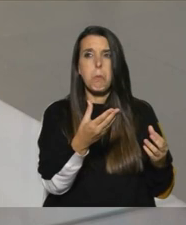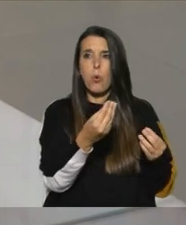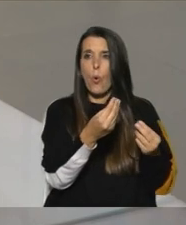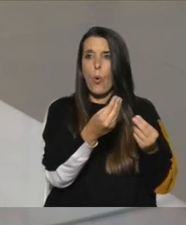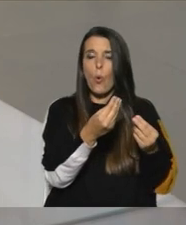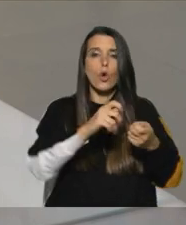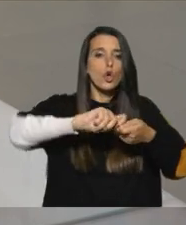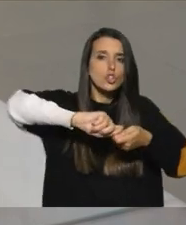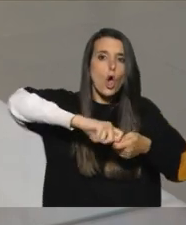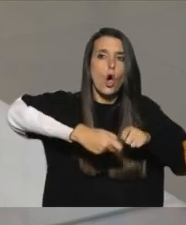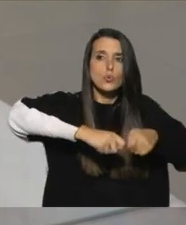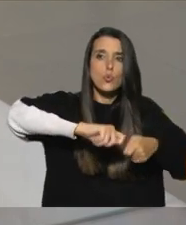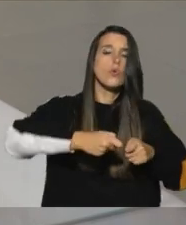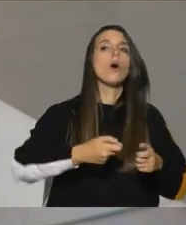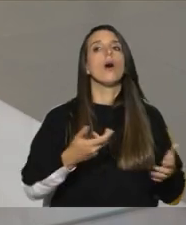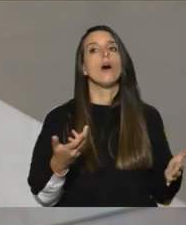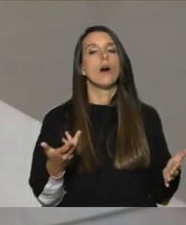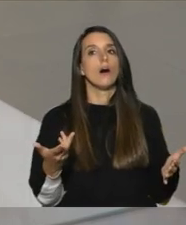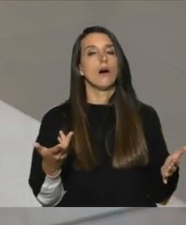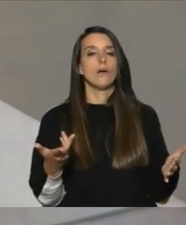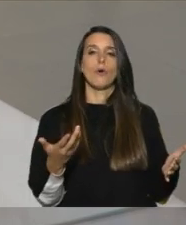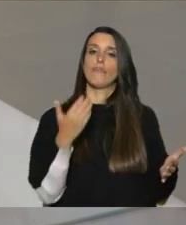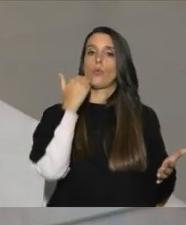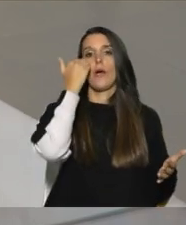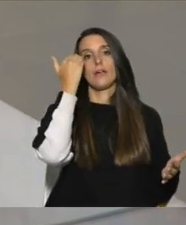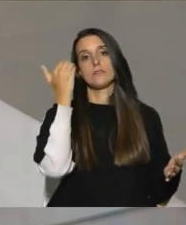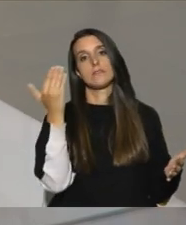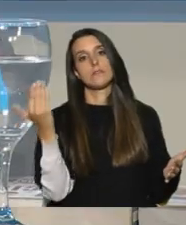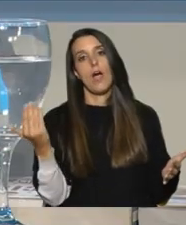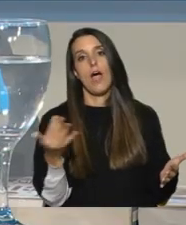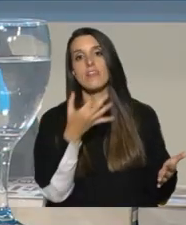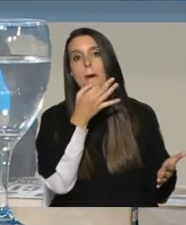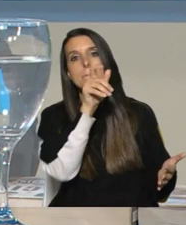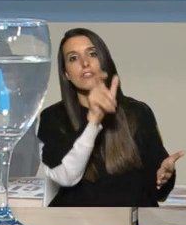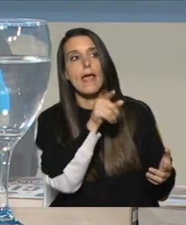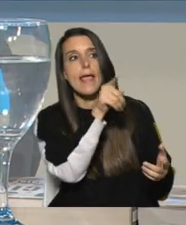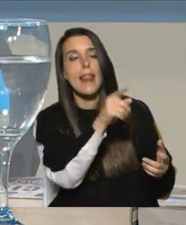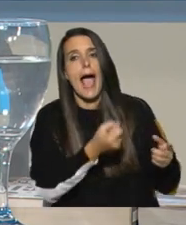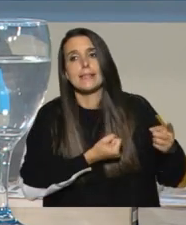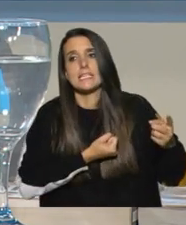le torturó, sí, bueno, pero estamos hablando, habría que tener un poquito de vergüenza, estamos hablando de un tipo que fue asesino.